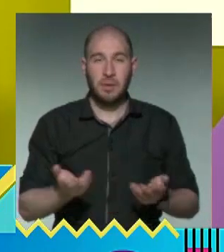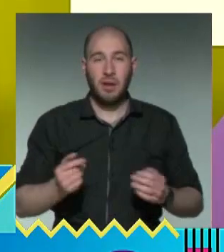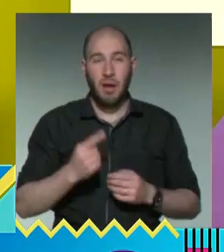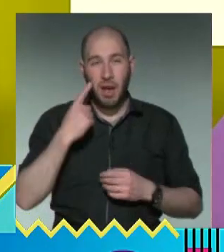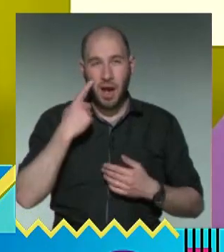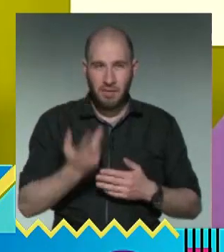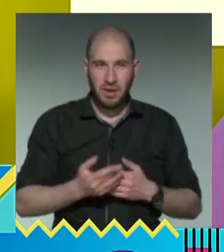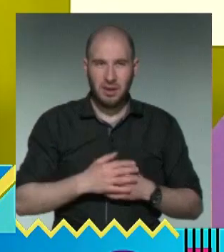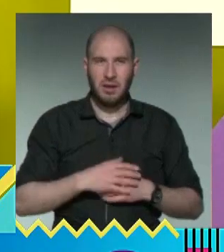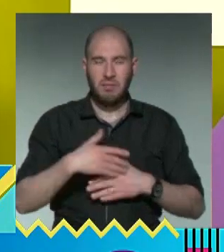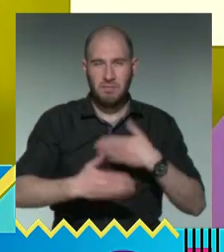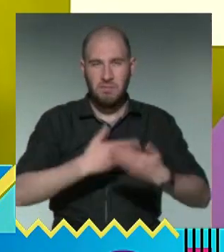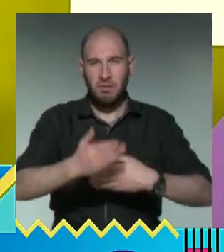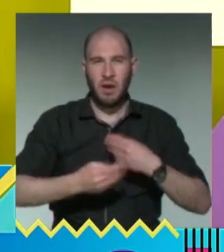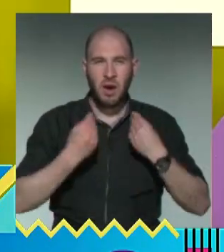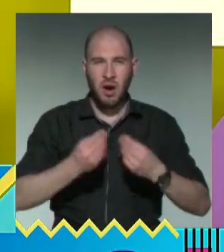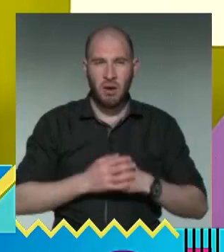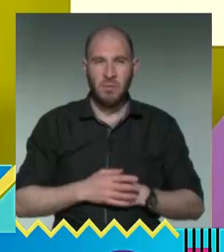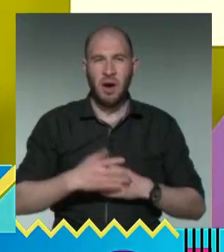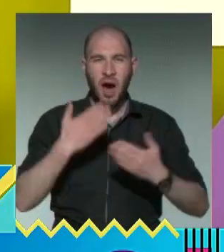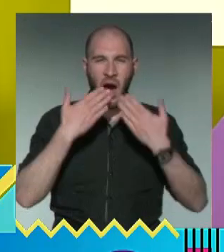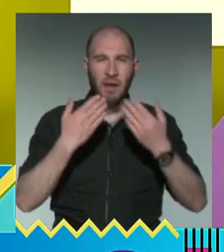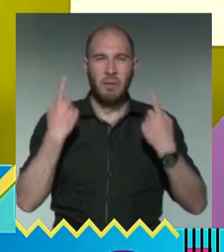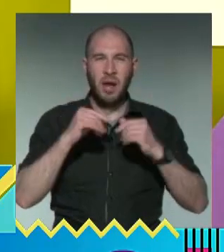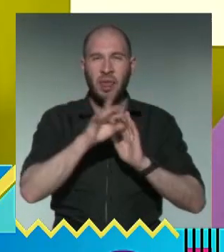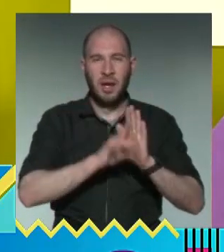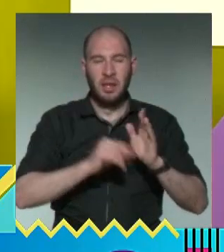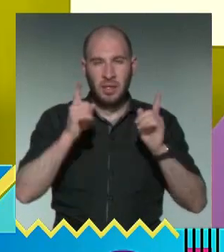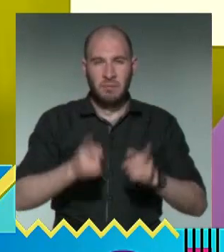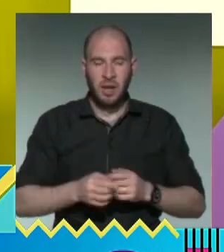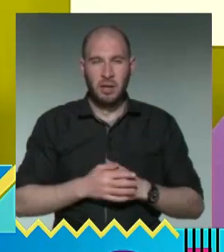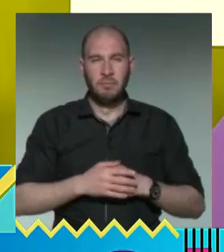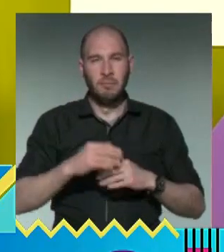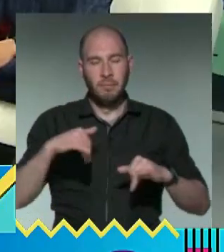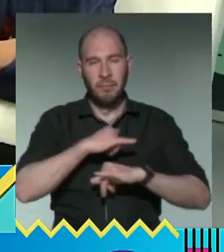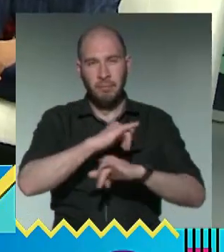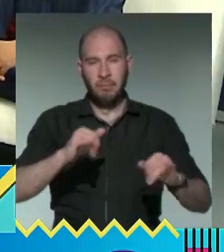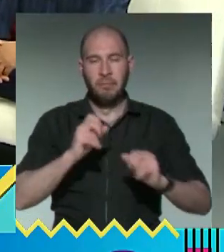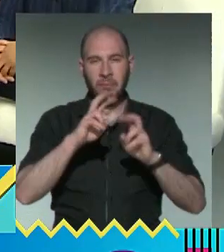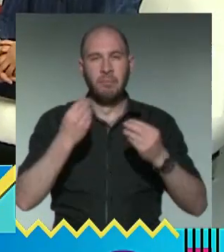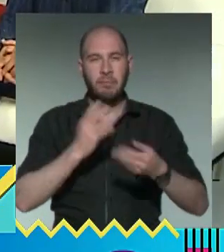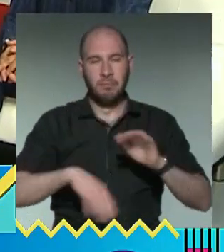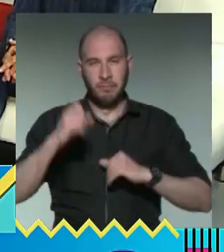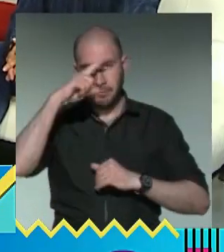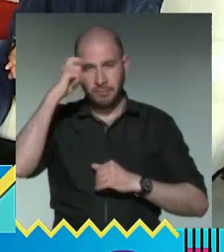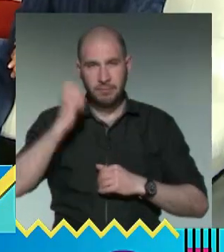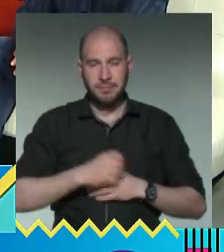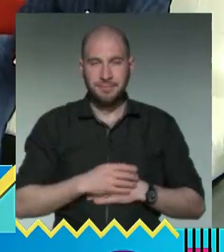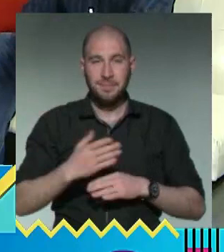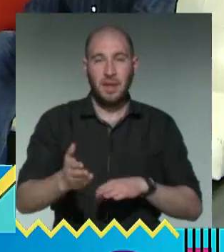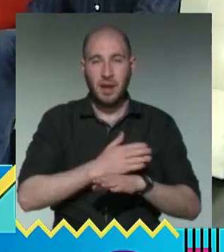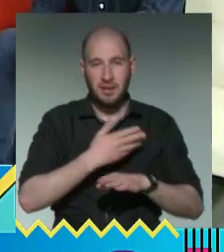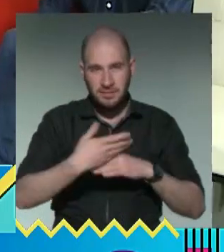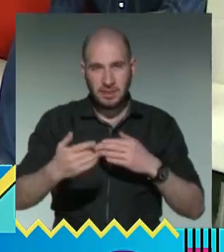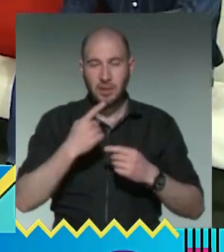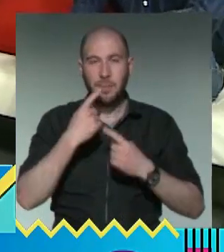a ver cómo podemos continuar con todo esto, con esta charla, pero esos datos también darlos en relación a lo que se está haciendo a nivel nacional. Antes de